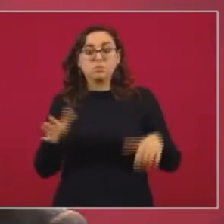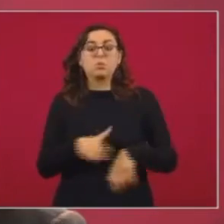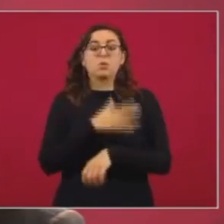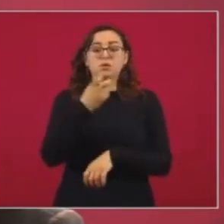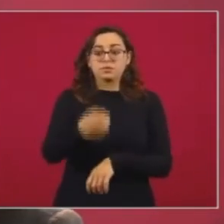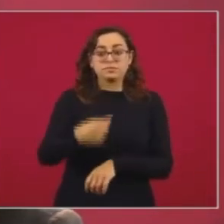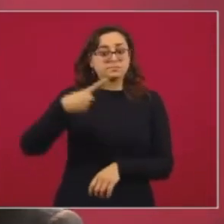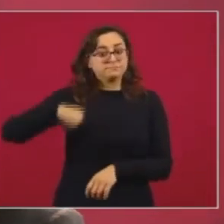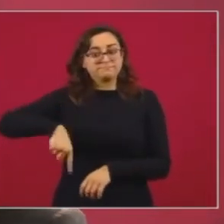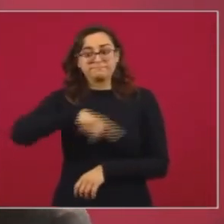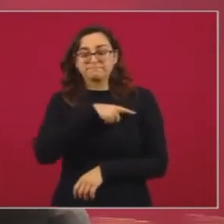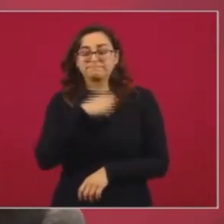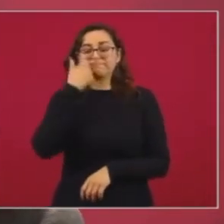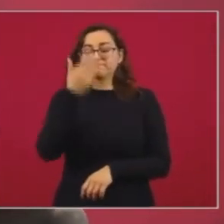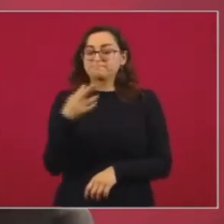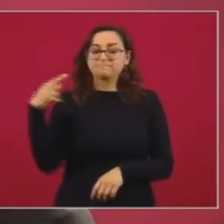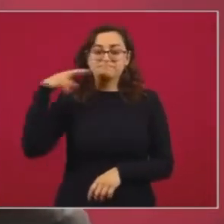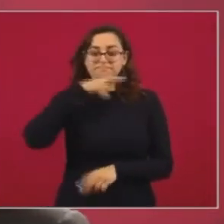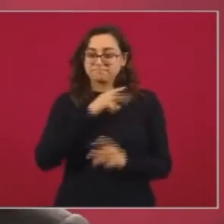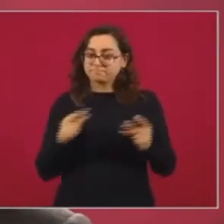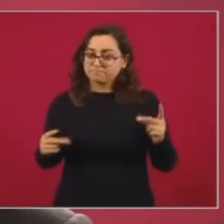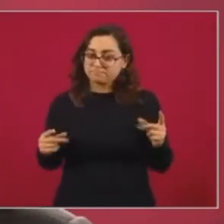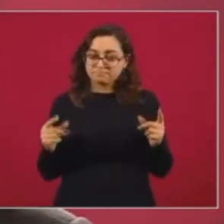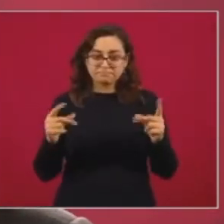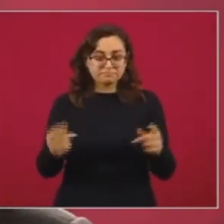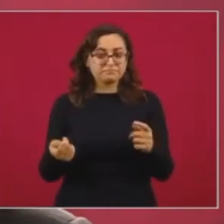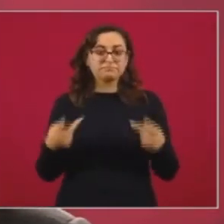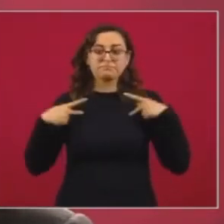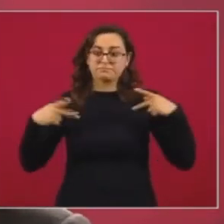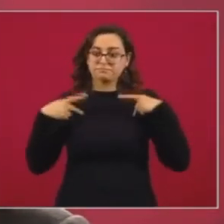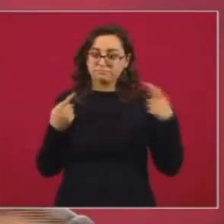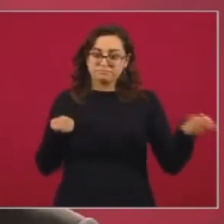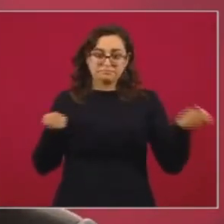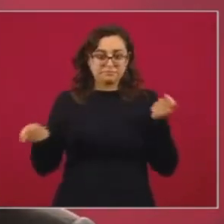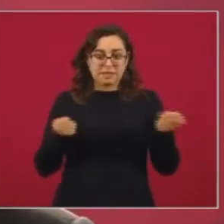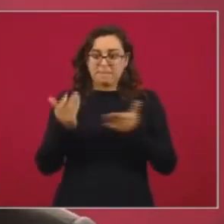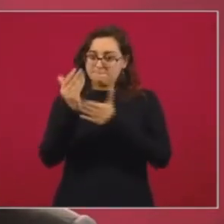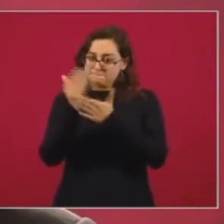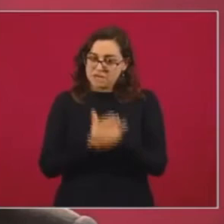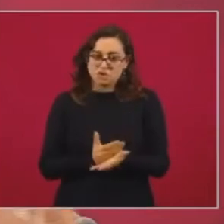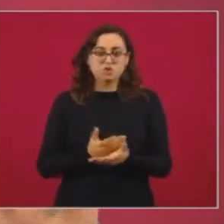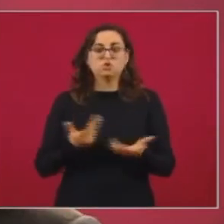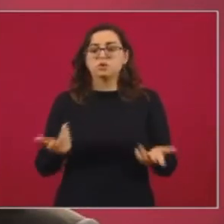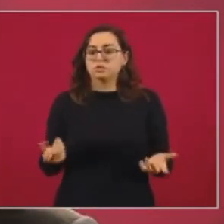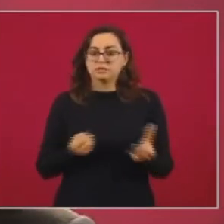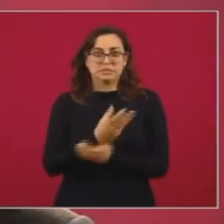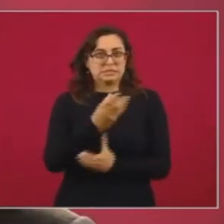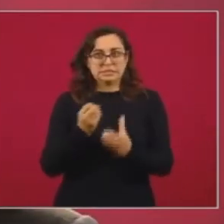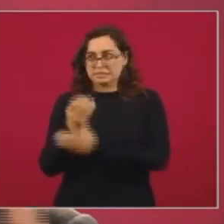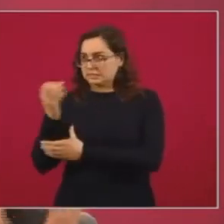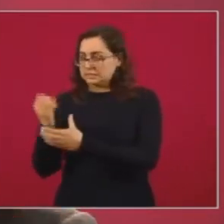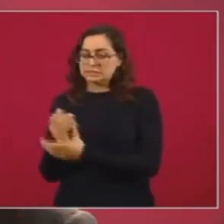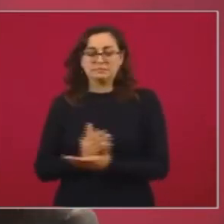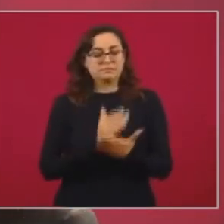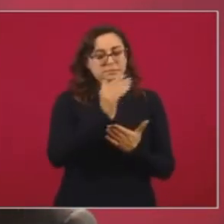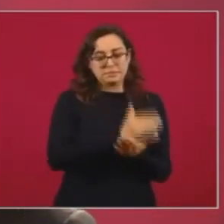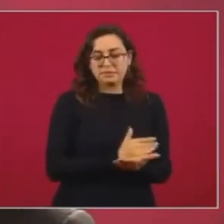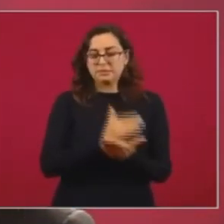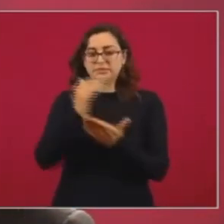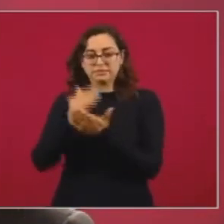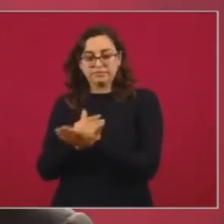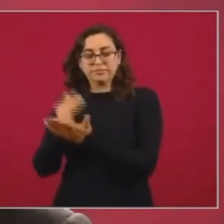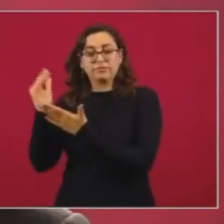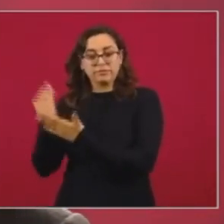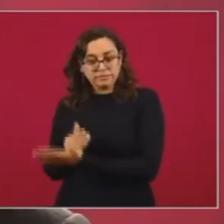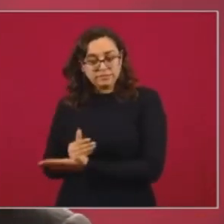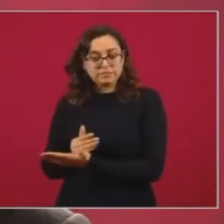más pronto posible se reduzca la movilidad. La movilidad es un reflejo de que tanto salimos y nos reunimos con otras